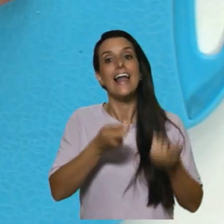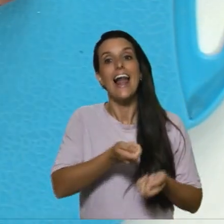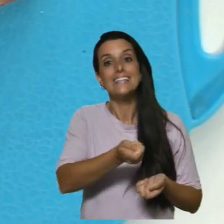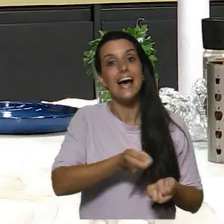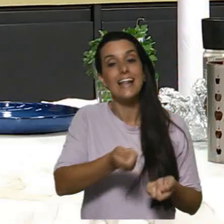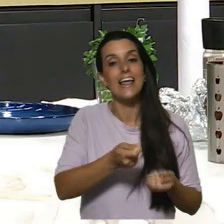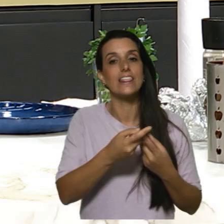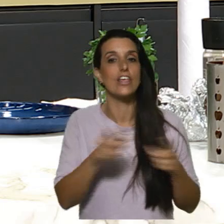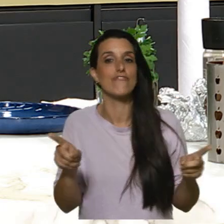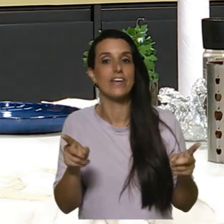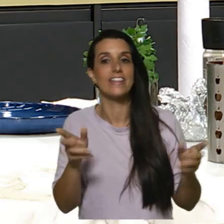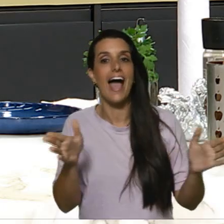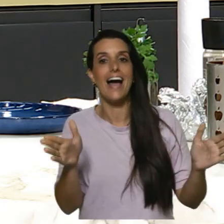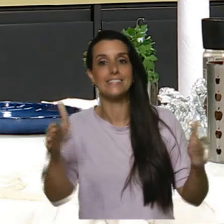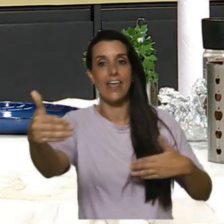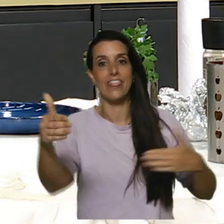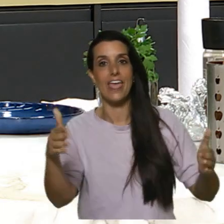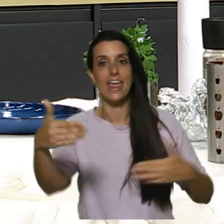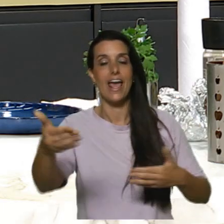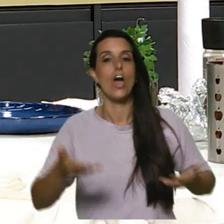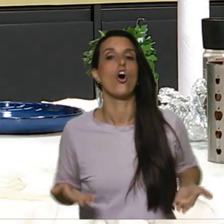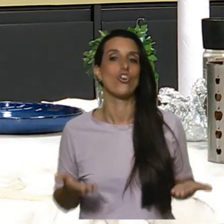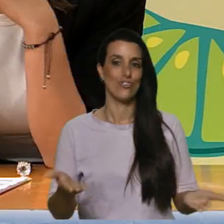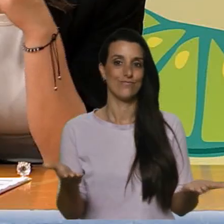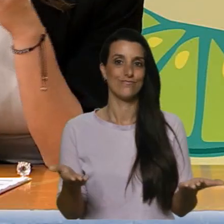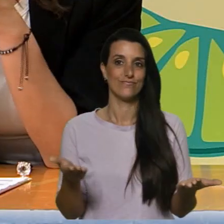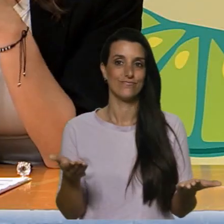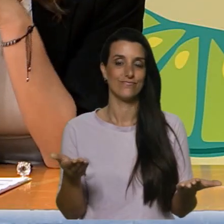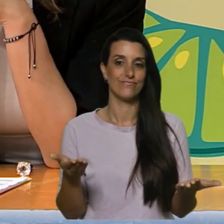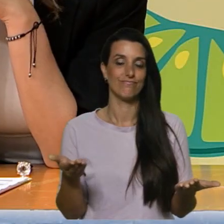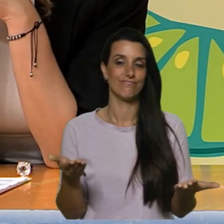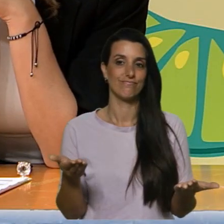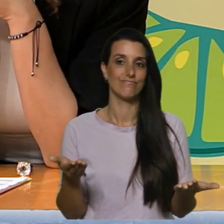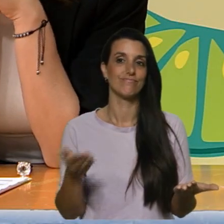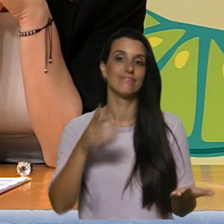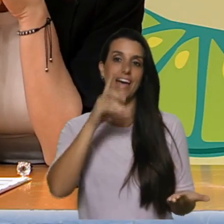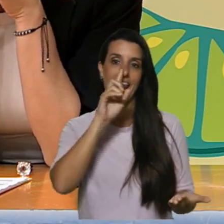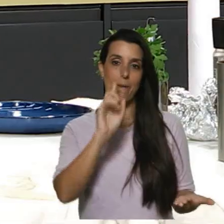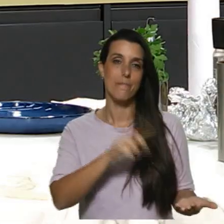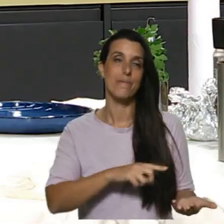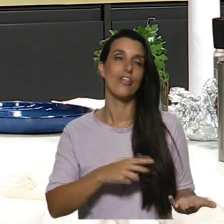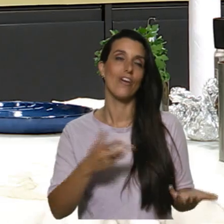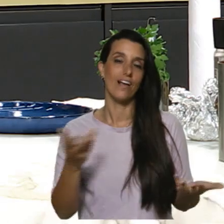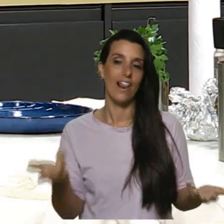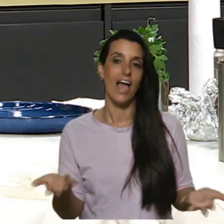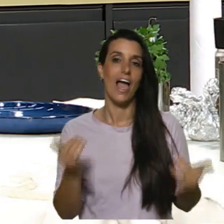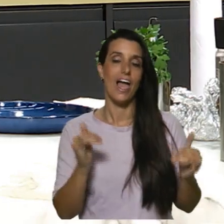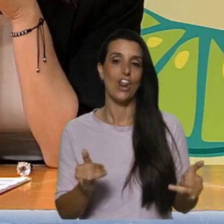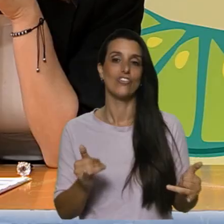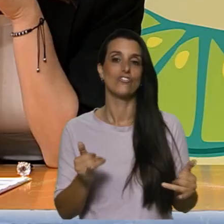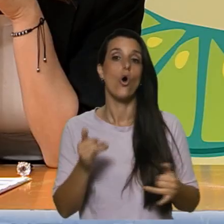que puedes hacer, las pones todas en la asadera y las doras al horno. Ah, claro. Es más rápido. Es claro.